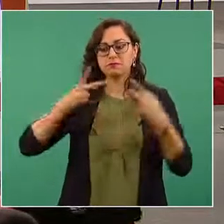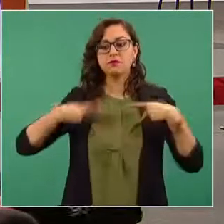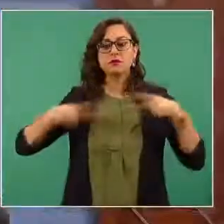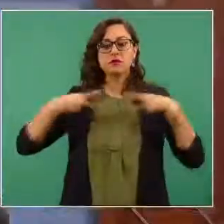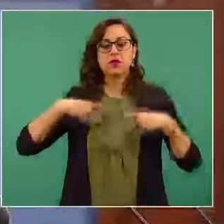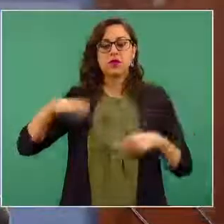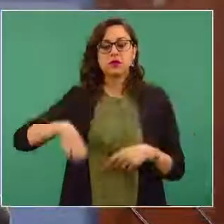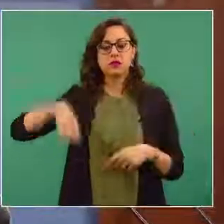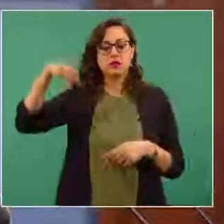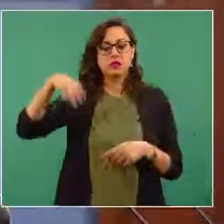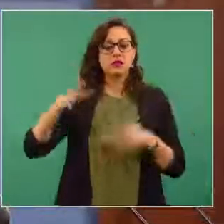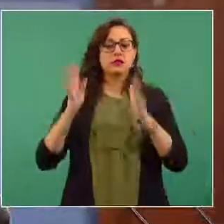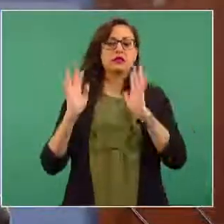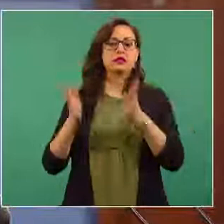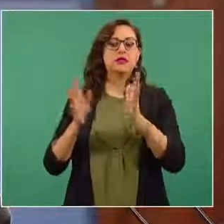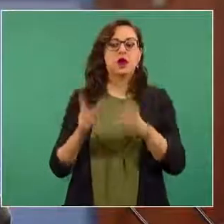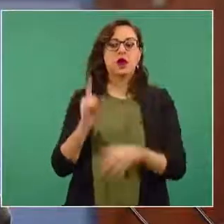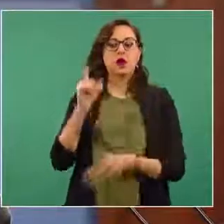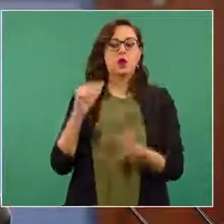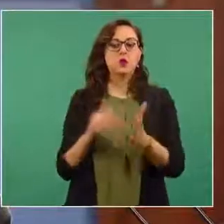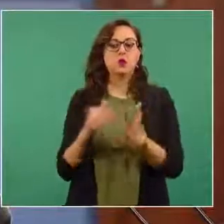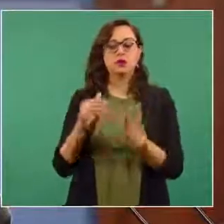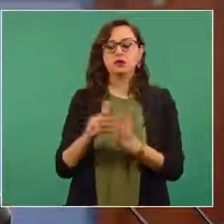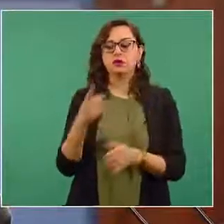mayores. Tenemos ya